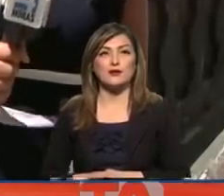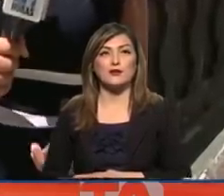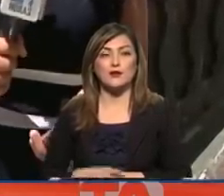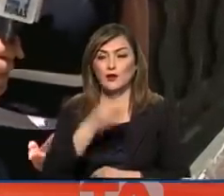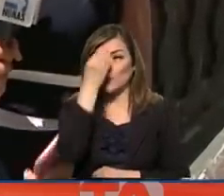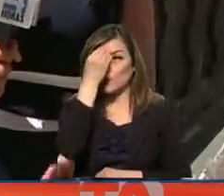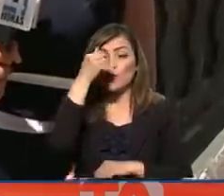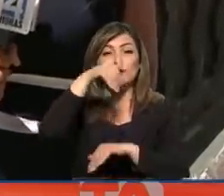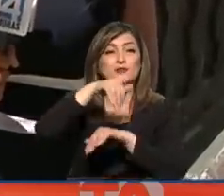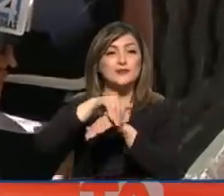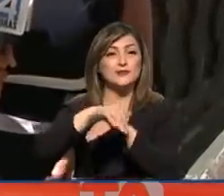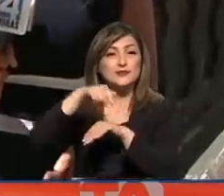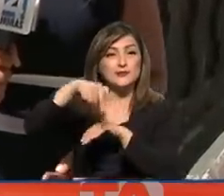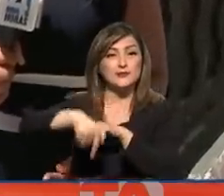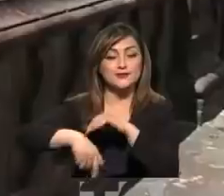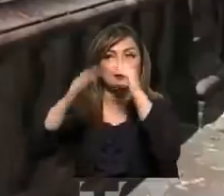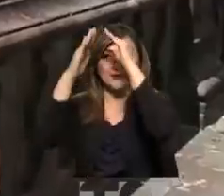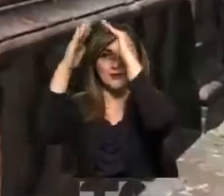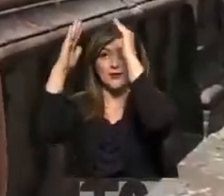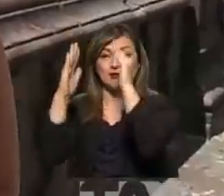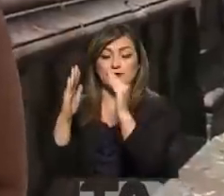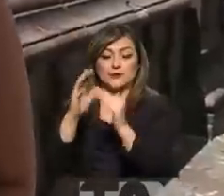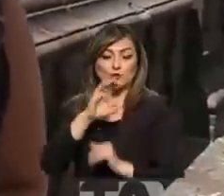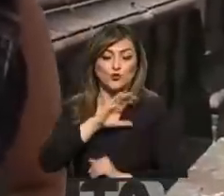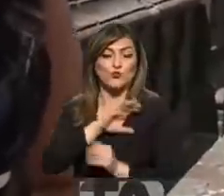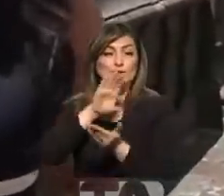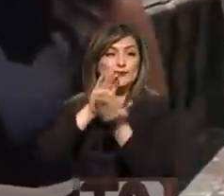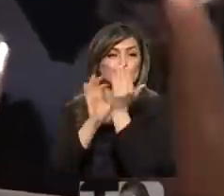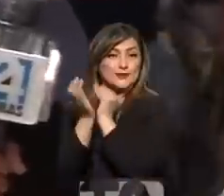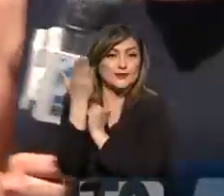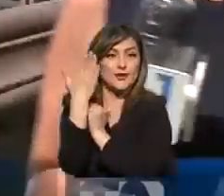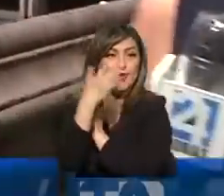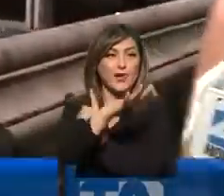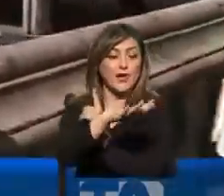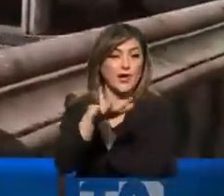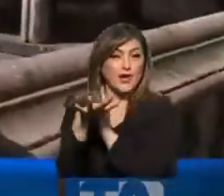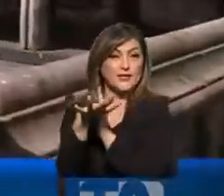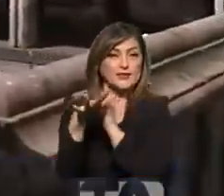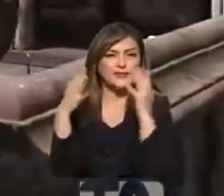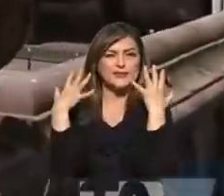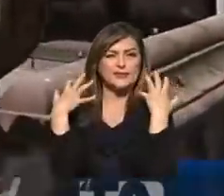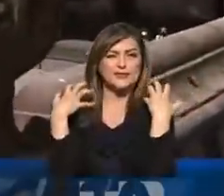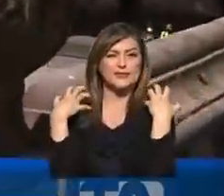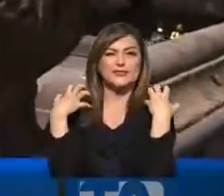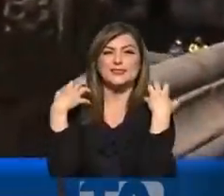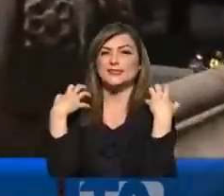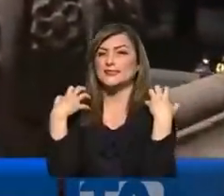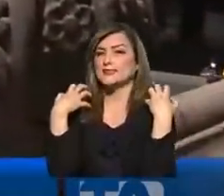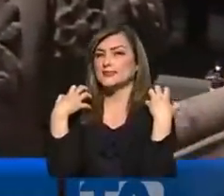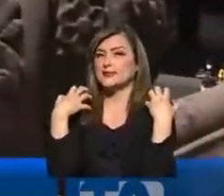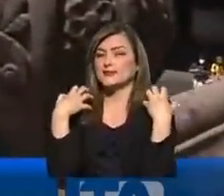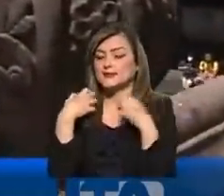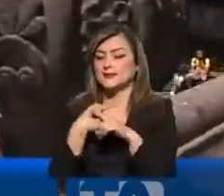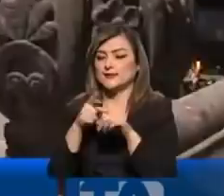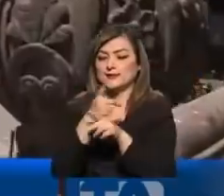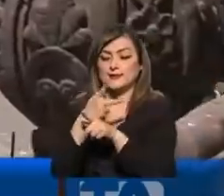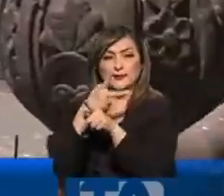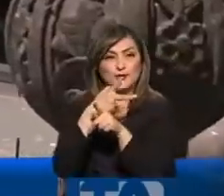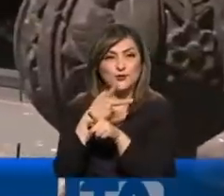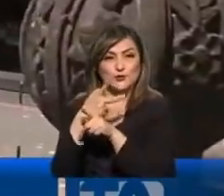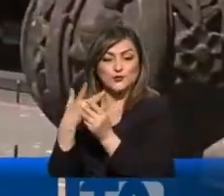Muy buenas tardes. Aquí en el Palacio Municipal, en el Centro Histórico de Quito, se vive un ambiente bastante tenso. Hasta este punto han llegado varios